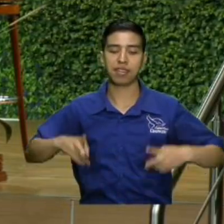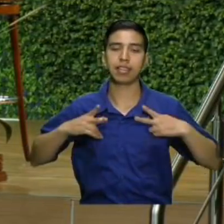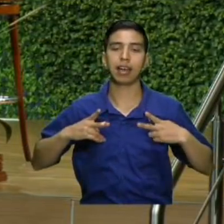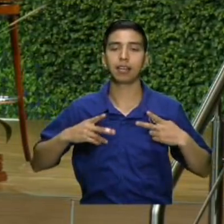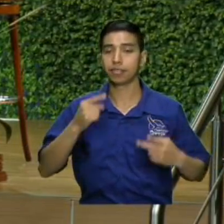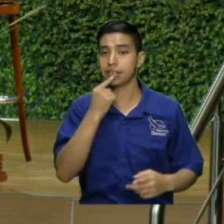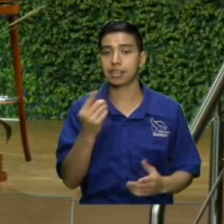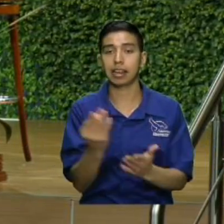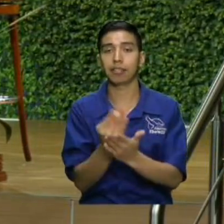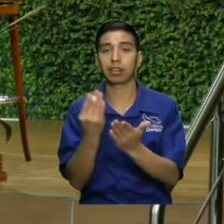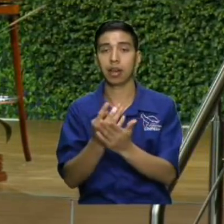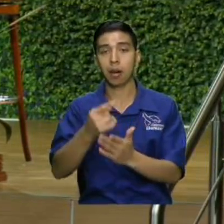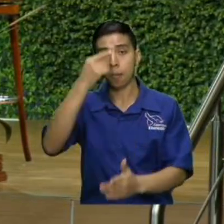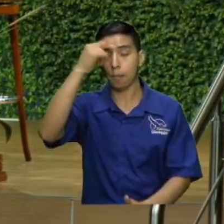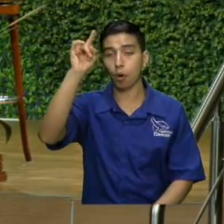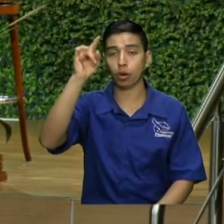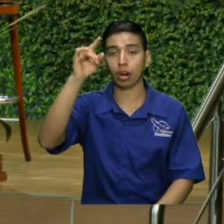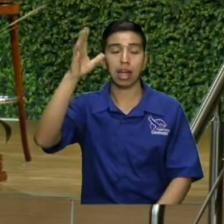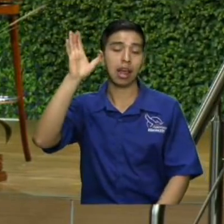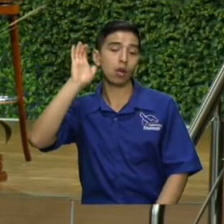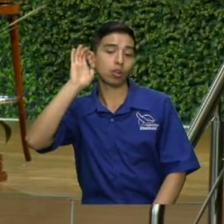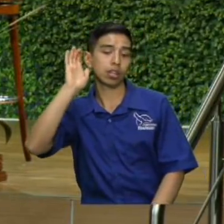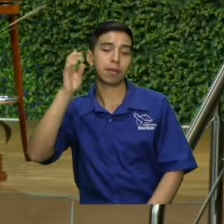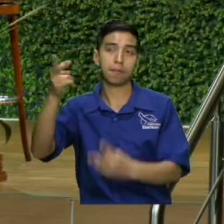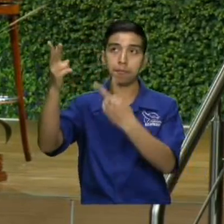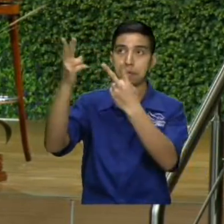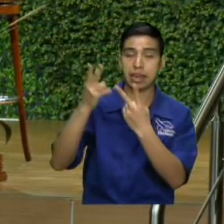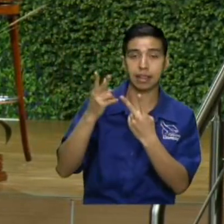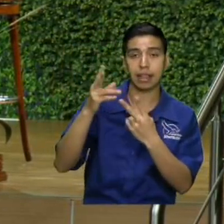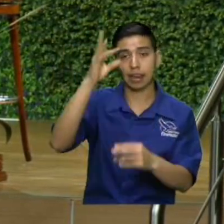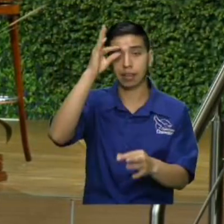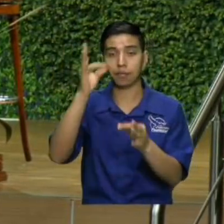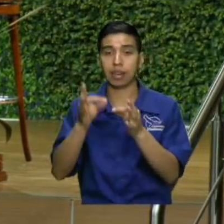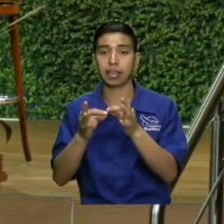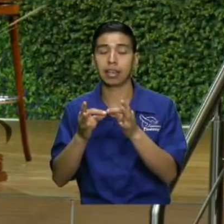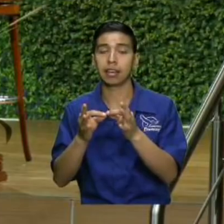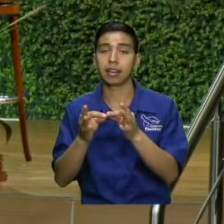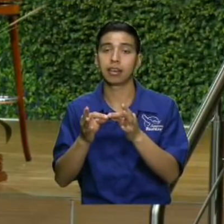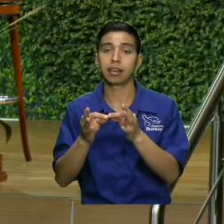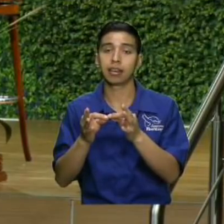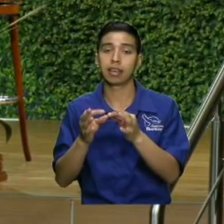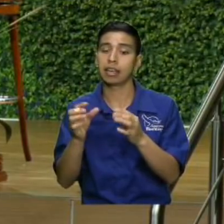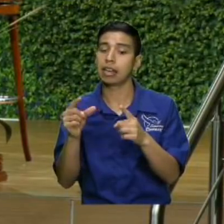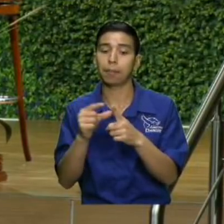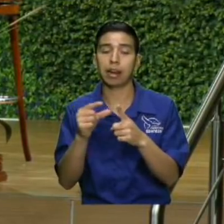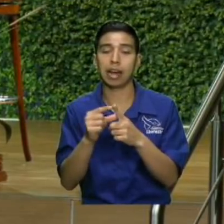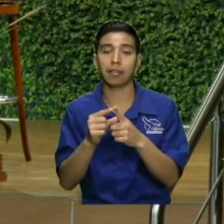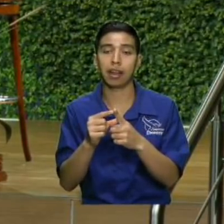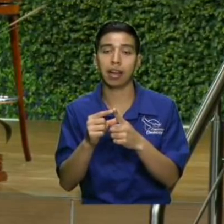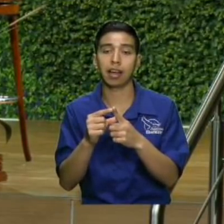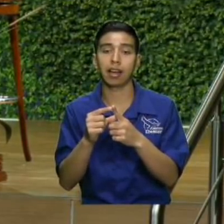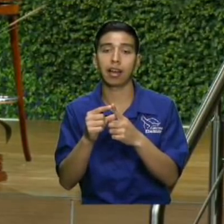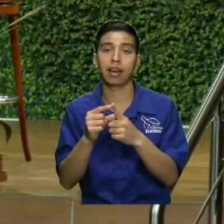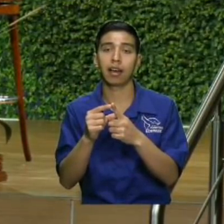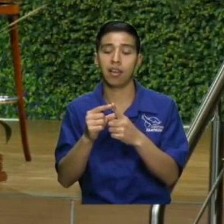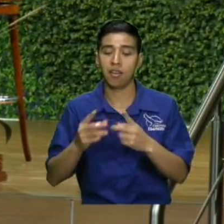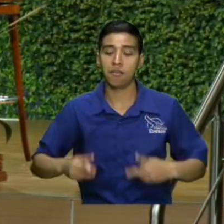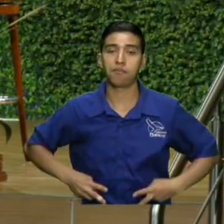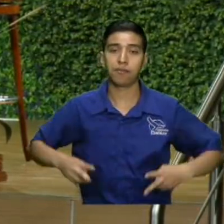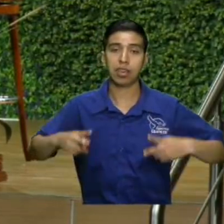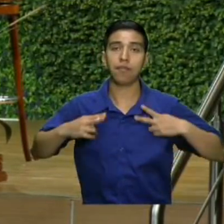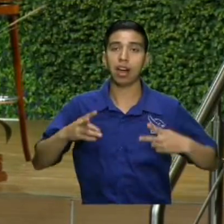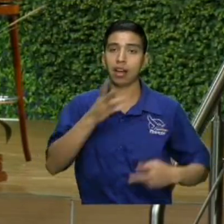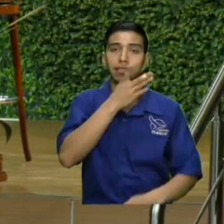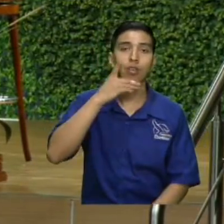el oír, la palabra rema de Dios. Entonces él